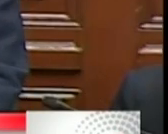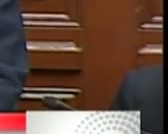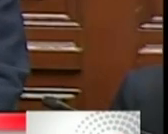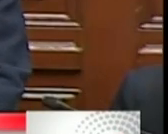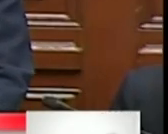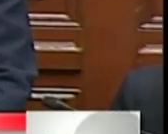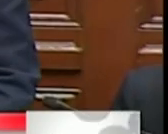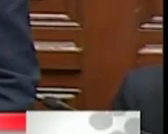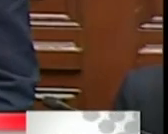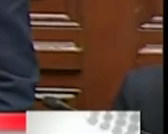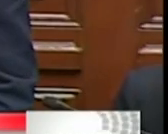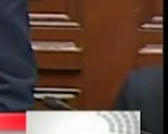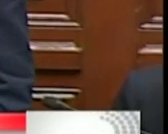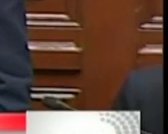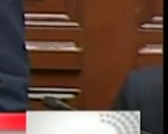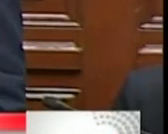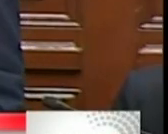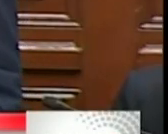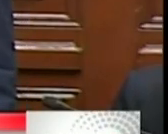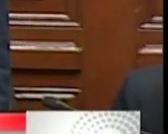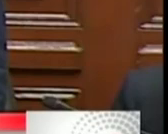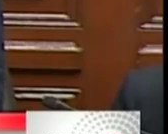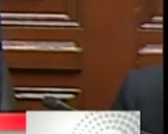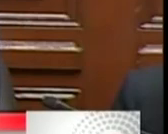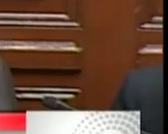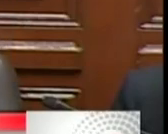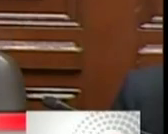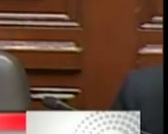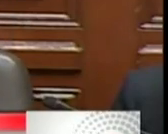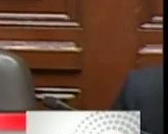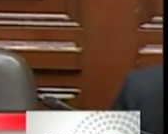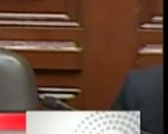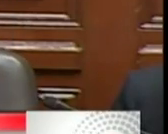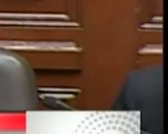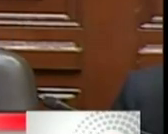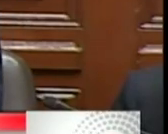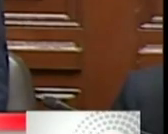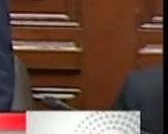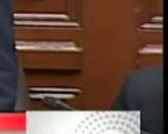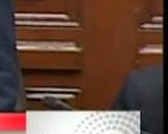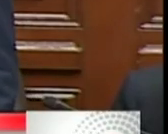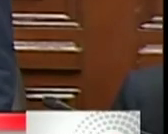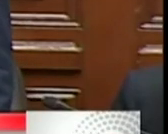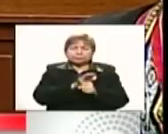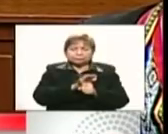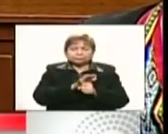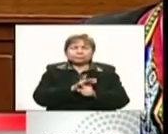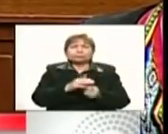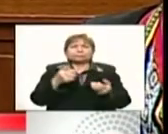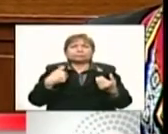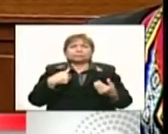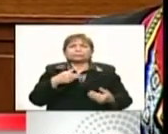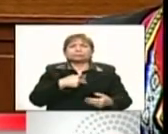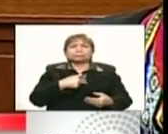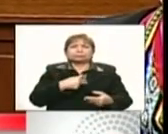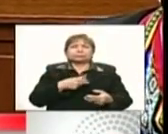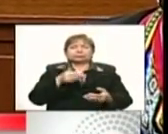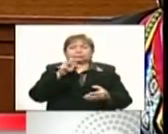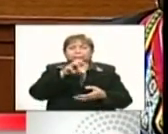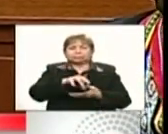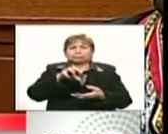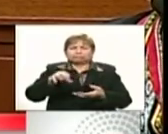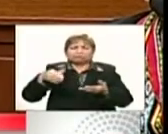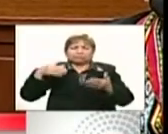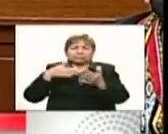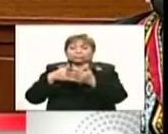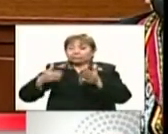calificada. Mayoría calificada, y para eso son por lo menos dos tercios, o sea, 87 votos. 87 votos. Un